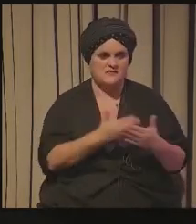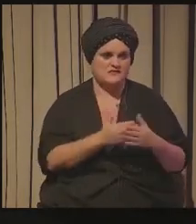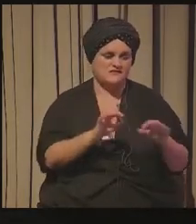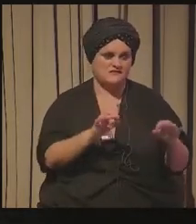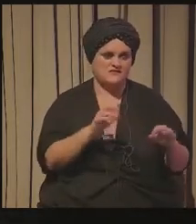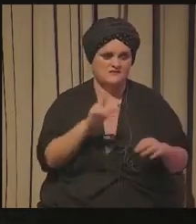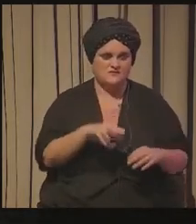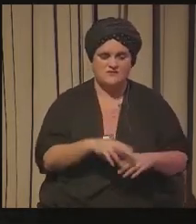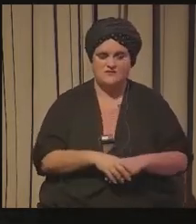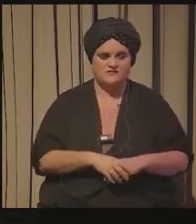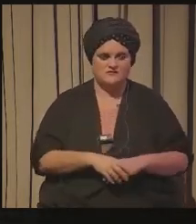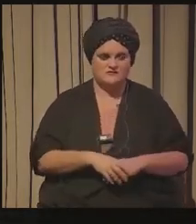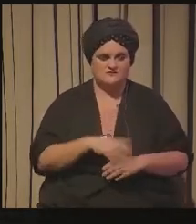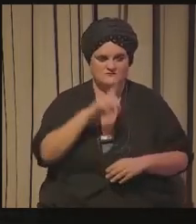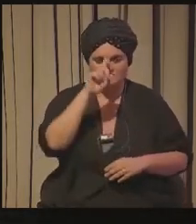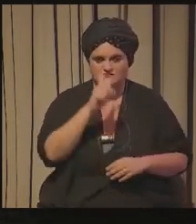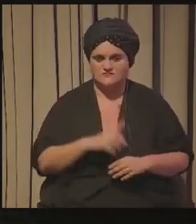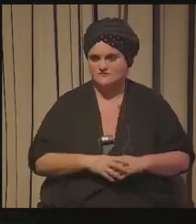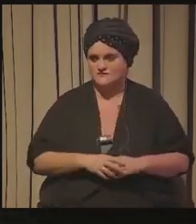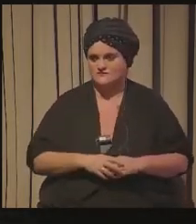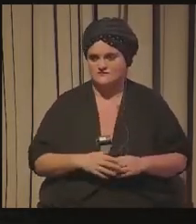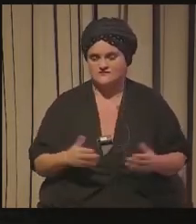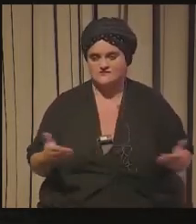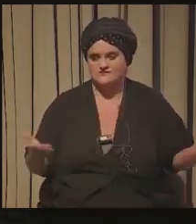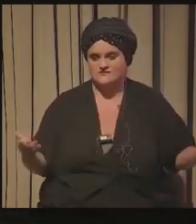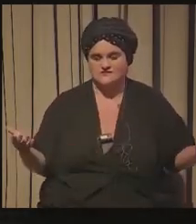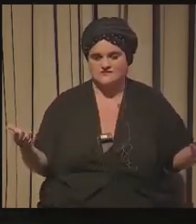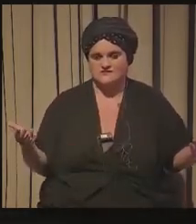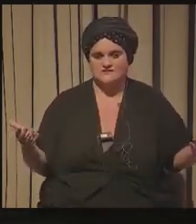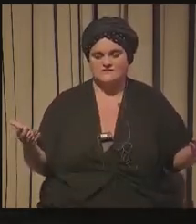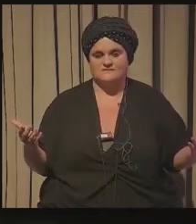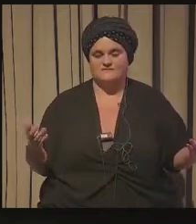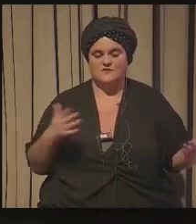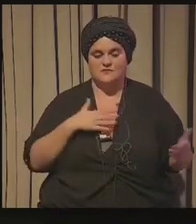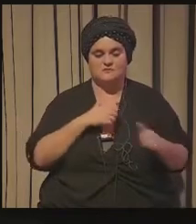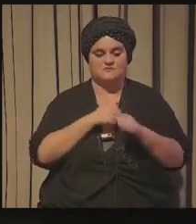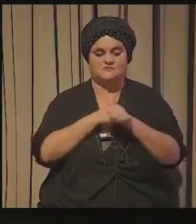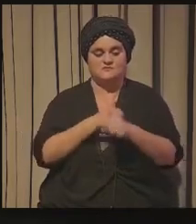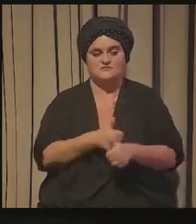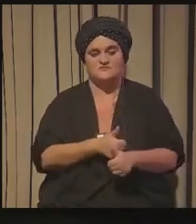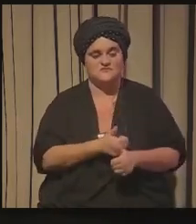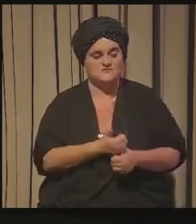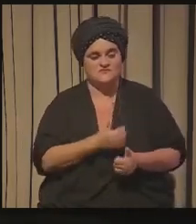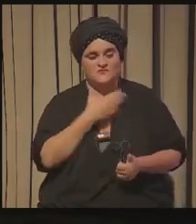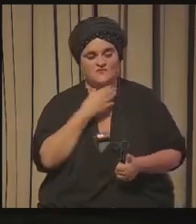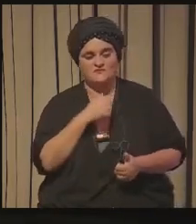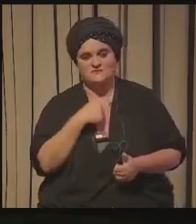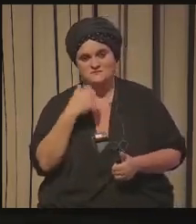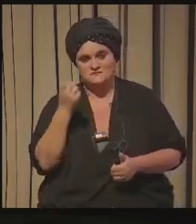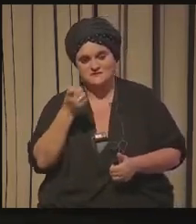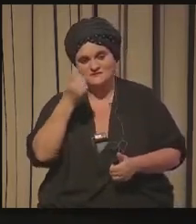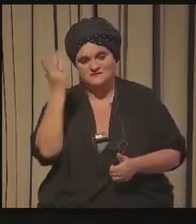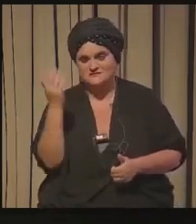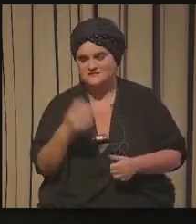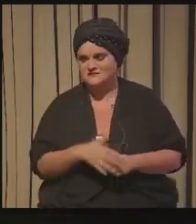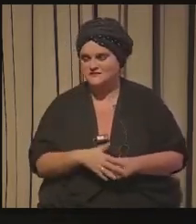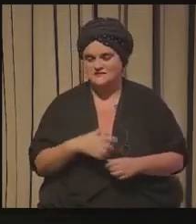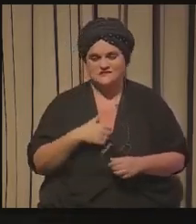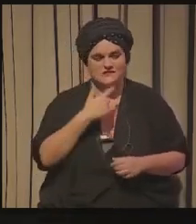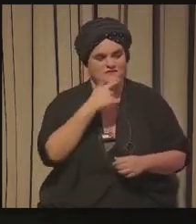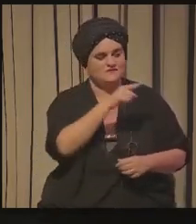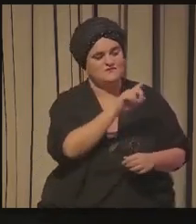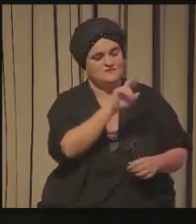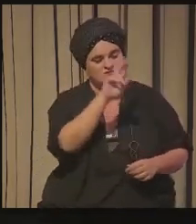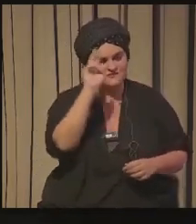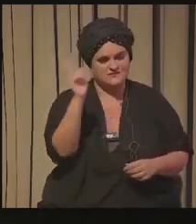eso y no lo saben. Así que, evidentemente, no son mis seguidores, precisamente. Y yo les digo que tenéis que cambiar